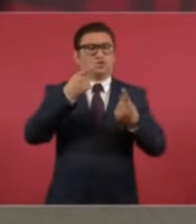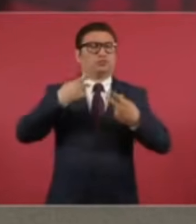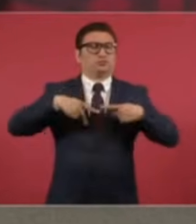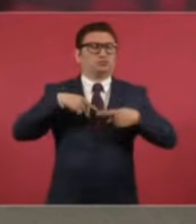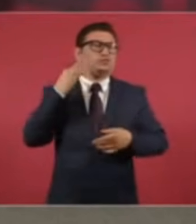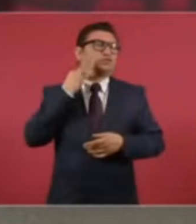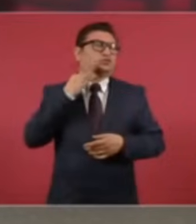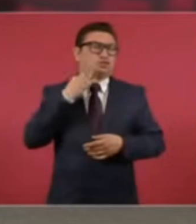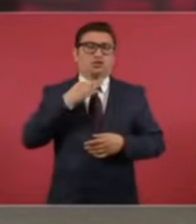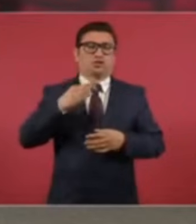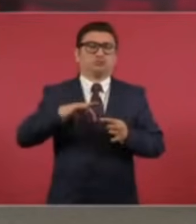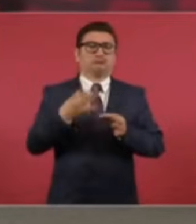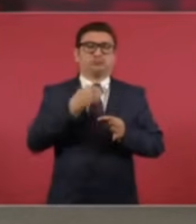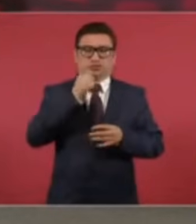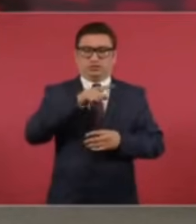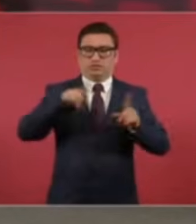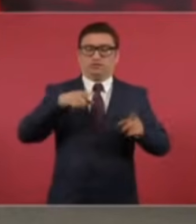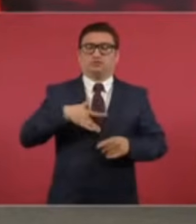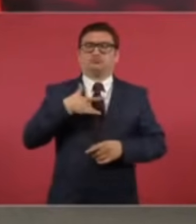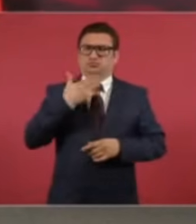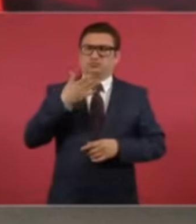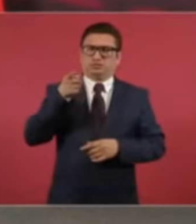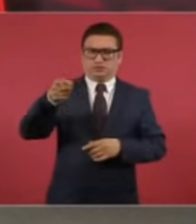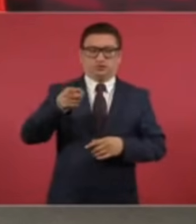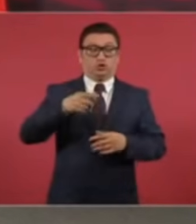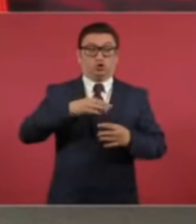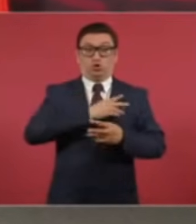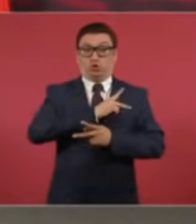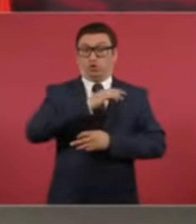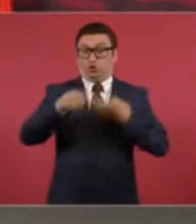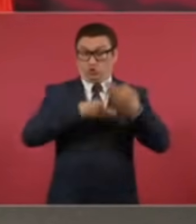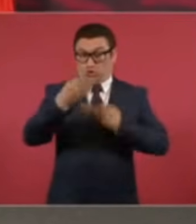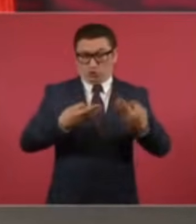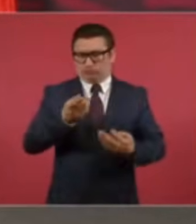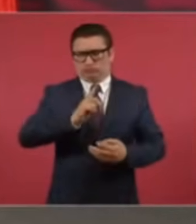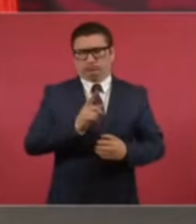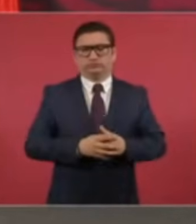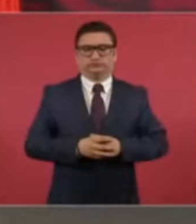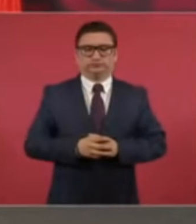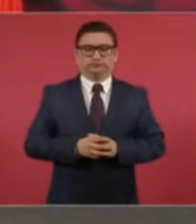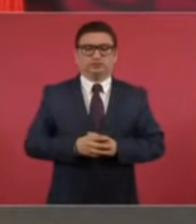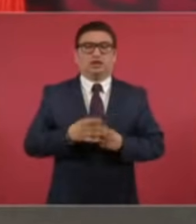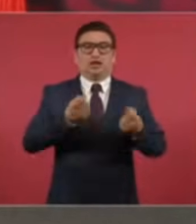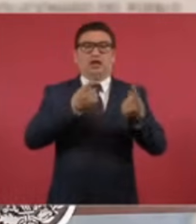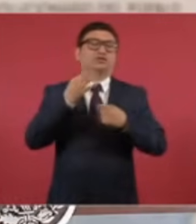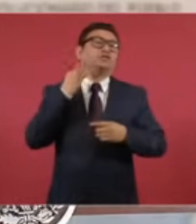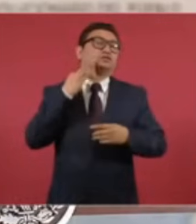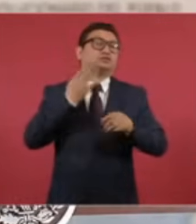cumplen, afortunadamente no es la mayoría, de los fiscales estatales.